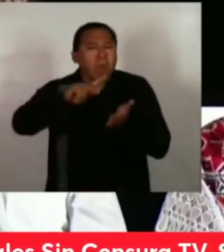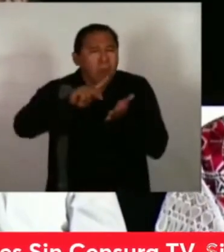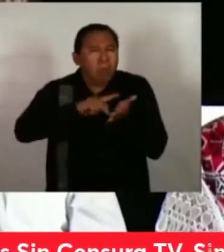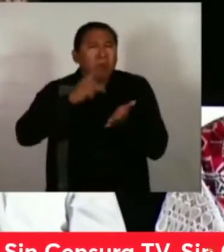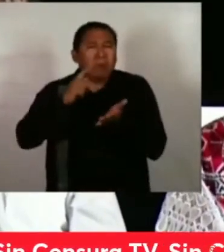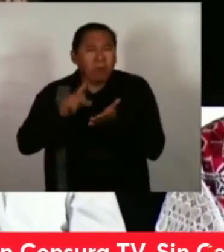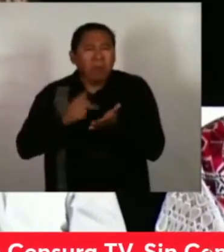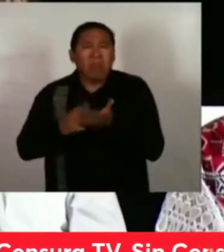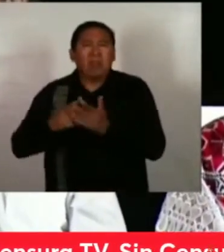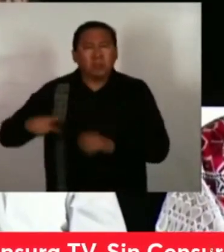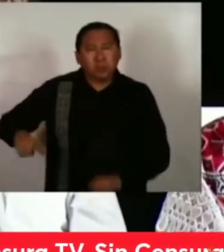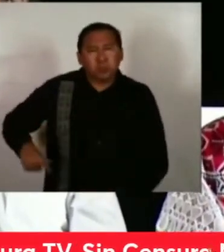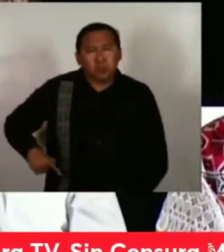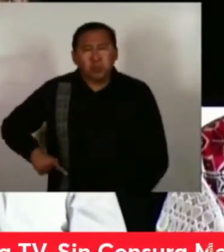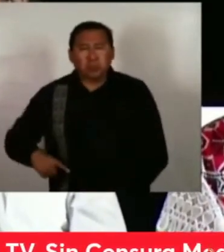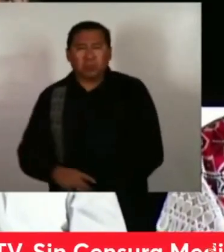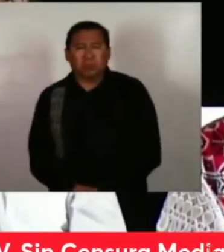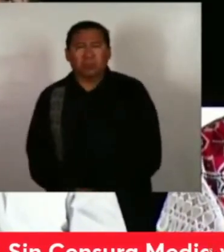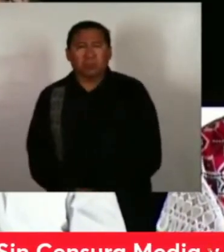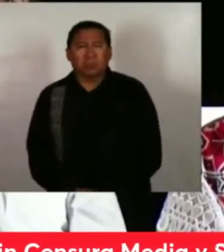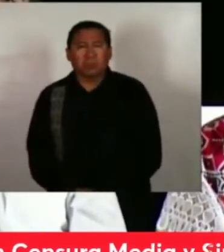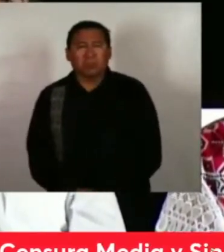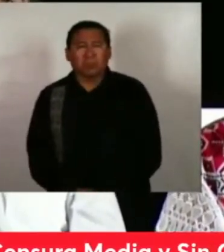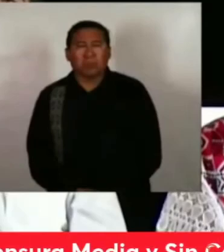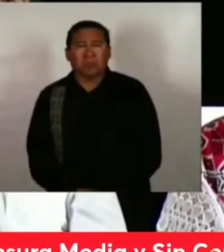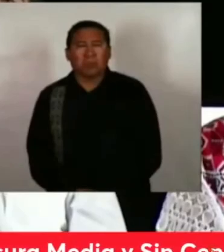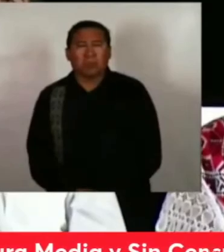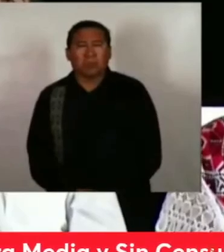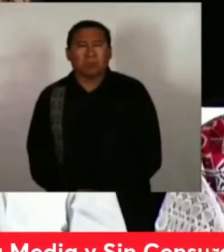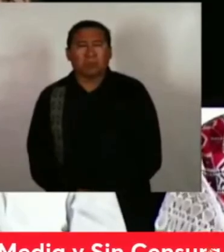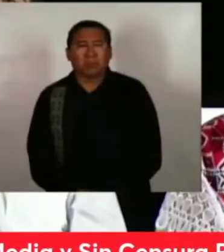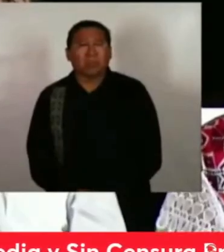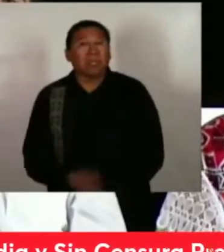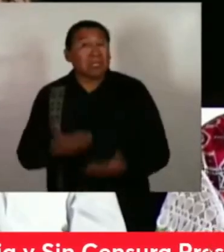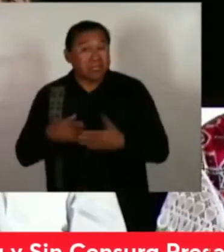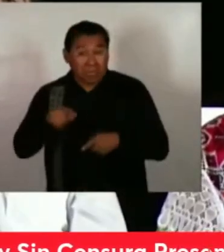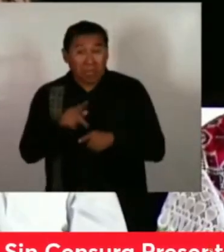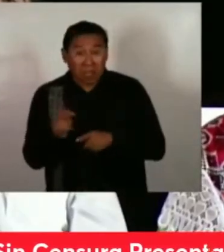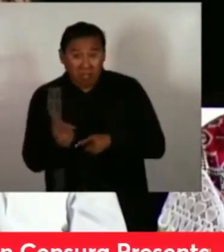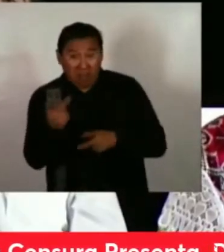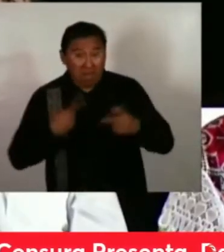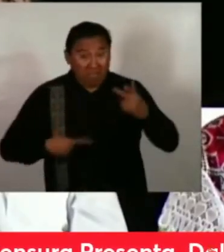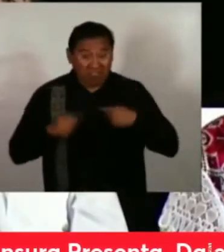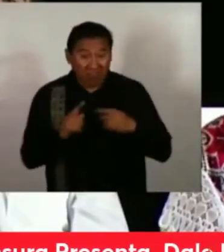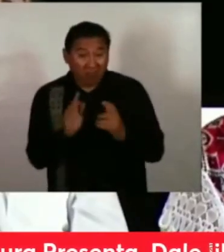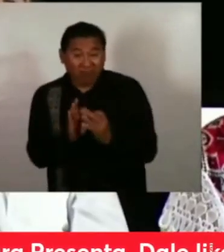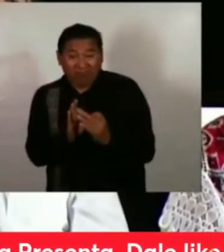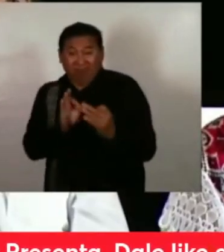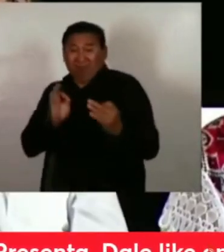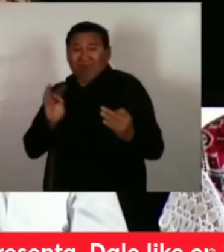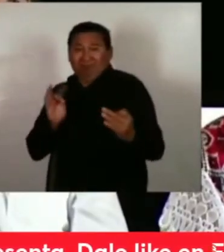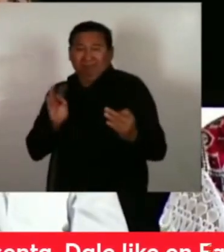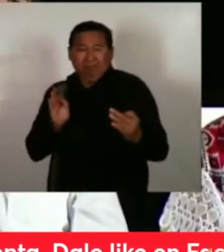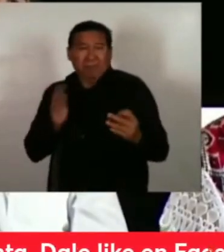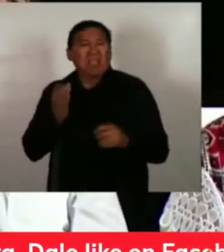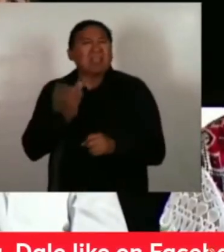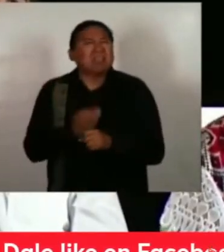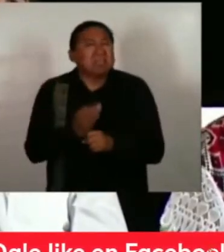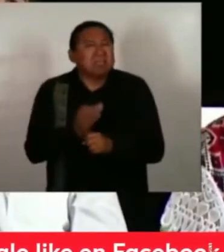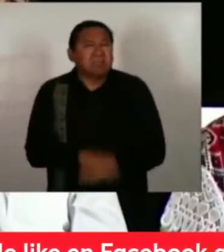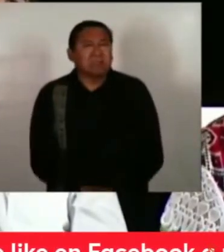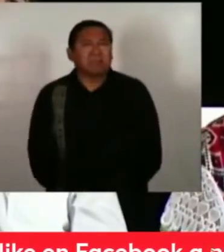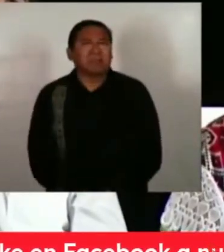regresen los gobiernos que estaban alejados del pueblo. Yo digo que